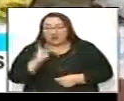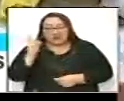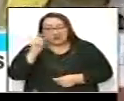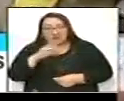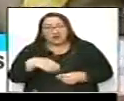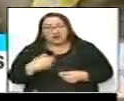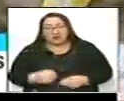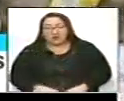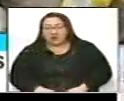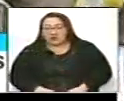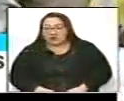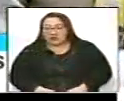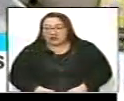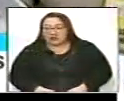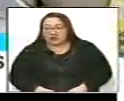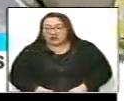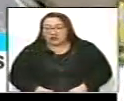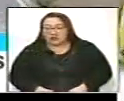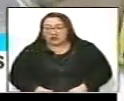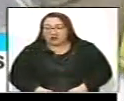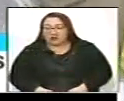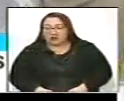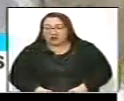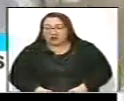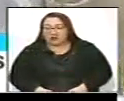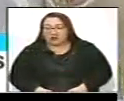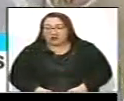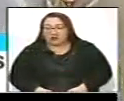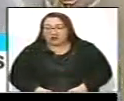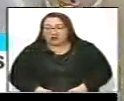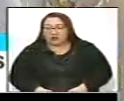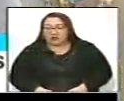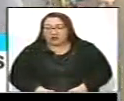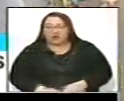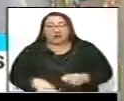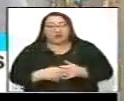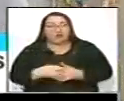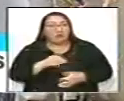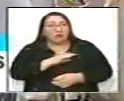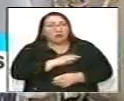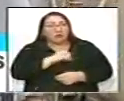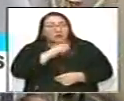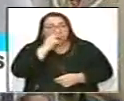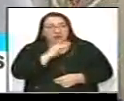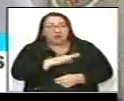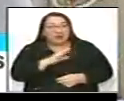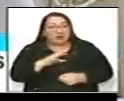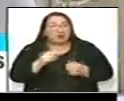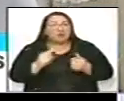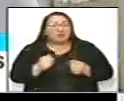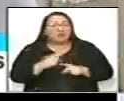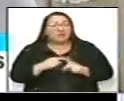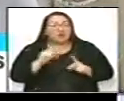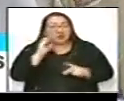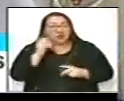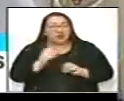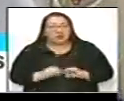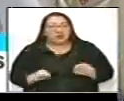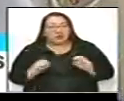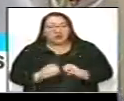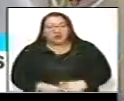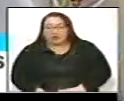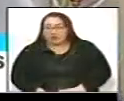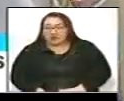poder levantar todos los méritos que se hayan hecho en el trabajo con las infancias, pero creo que es muy